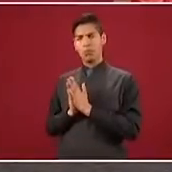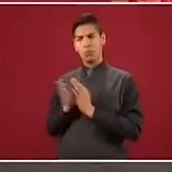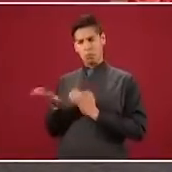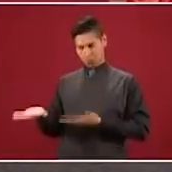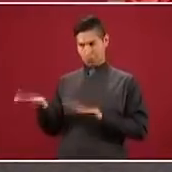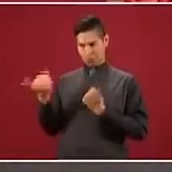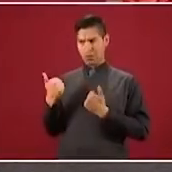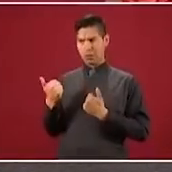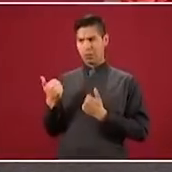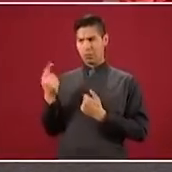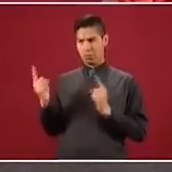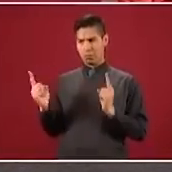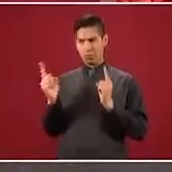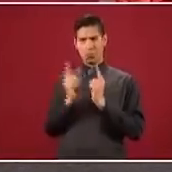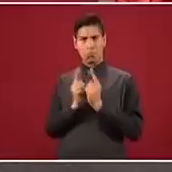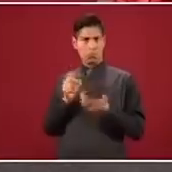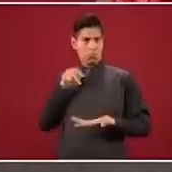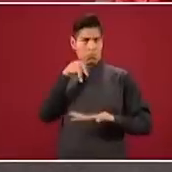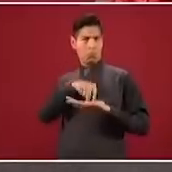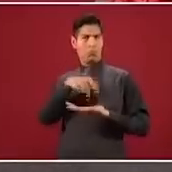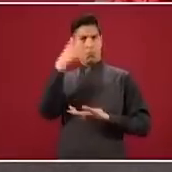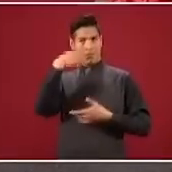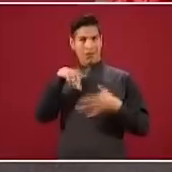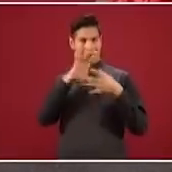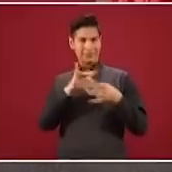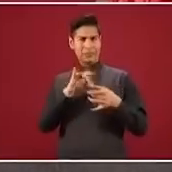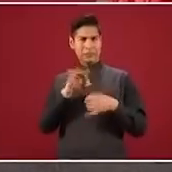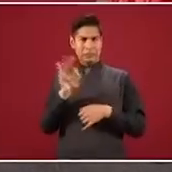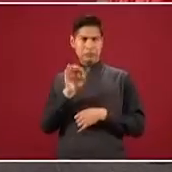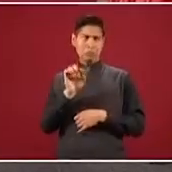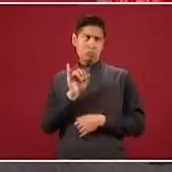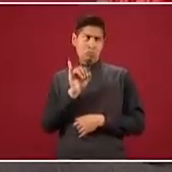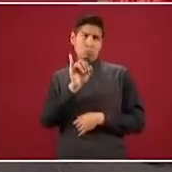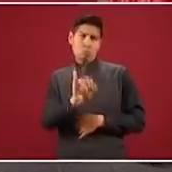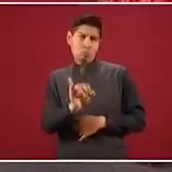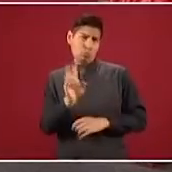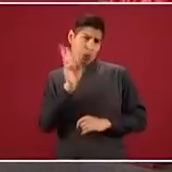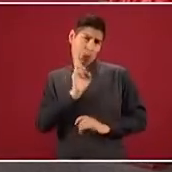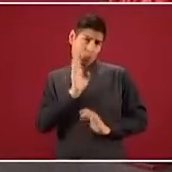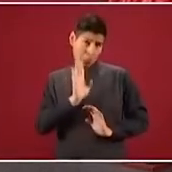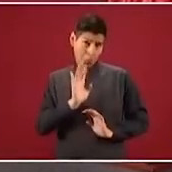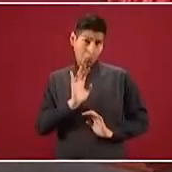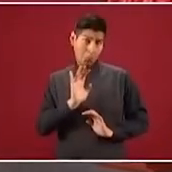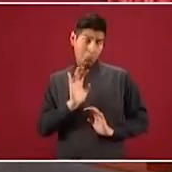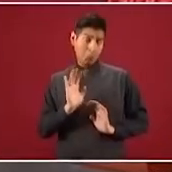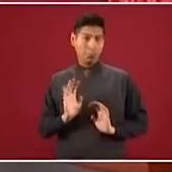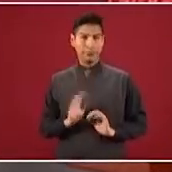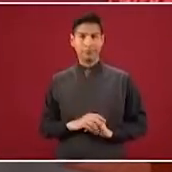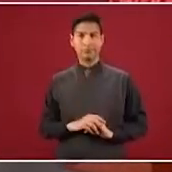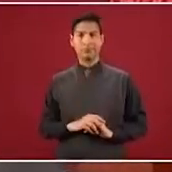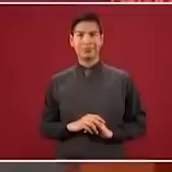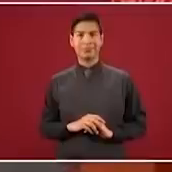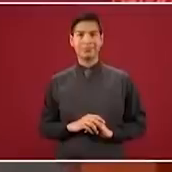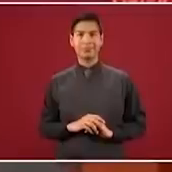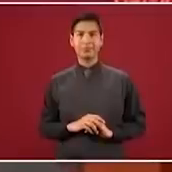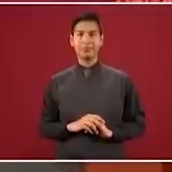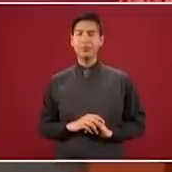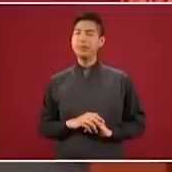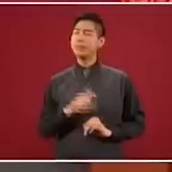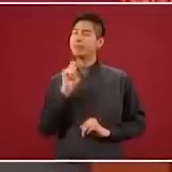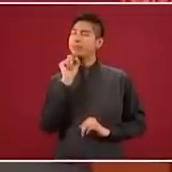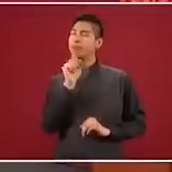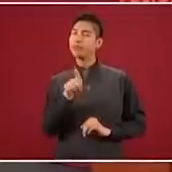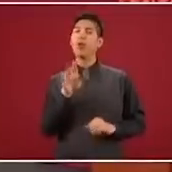venga a informarles, si les parece, el jueves sobre esto. O sea, sobre todas